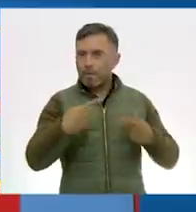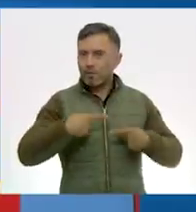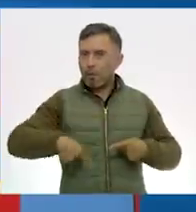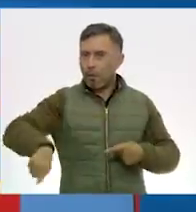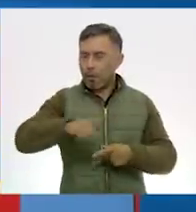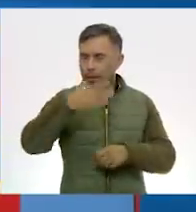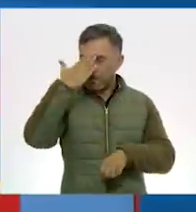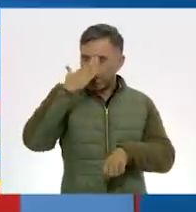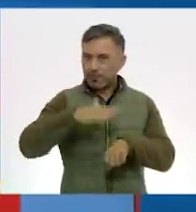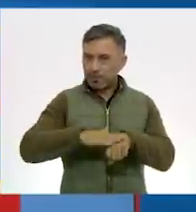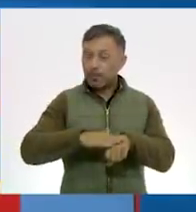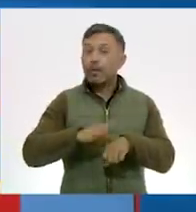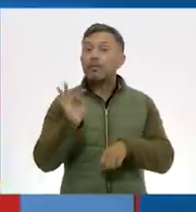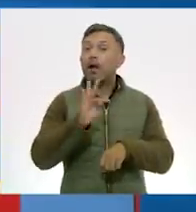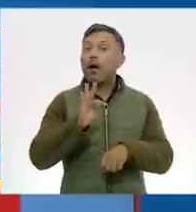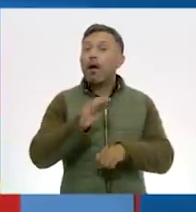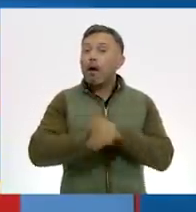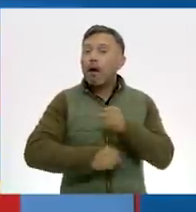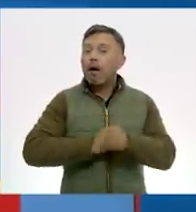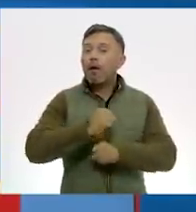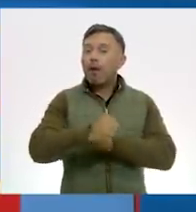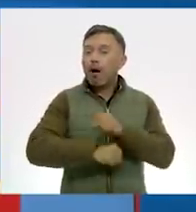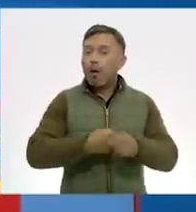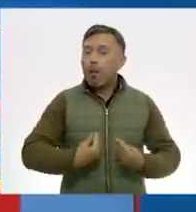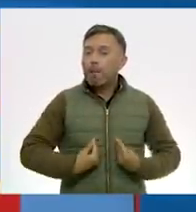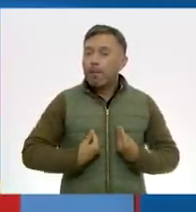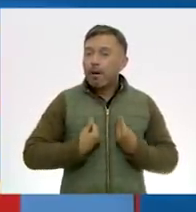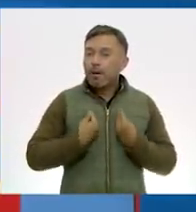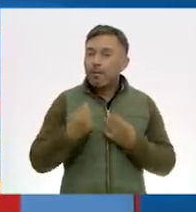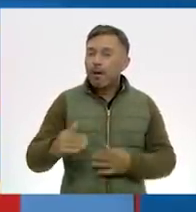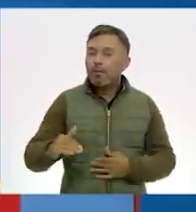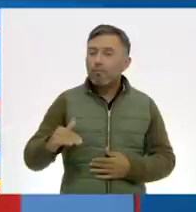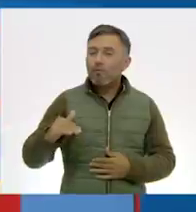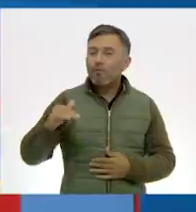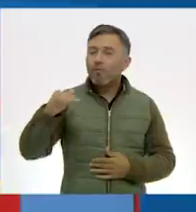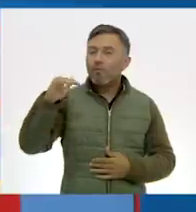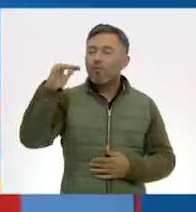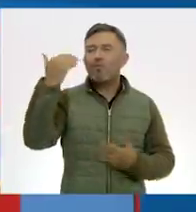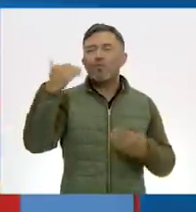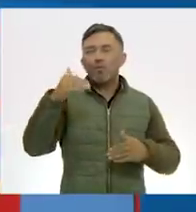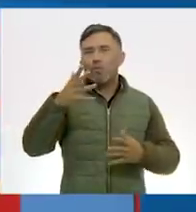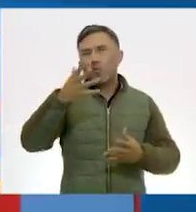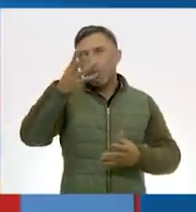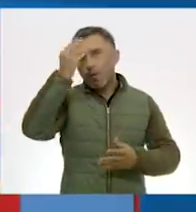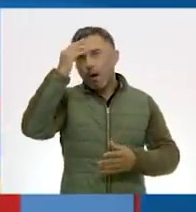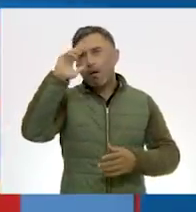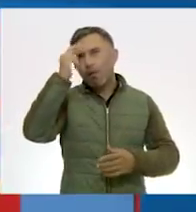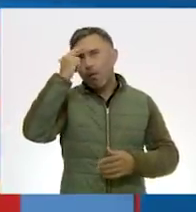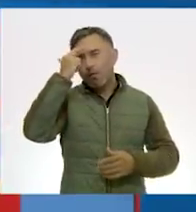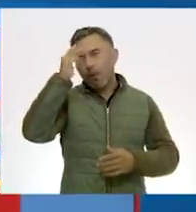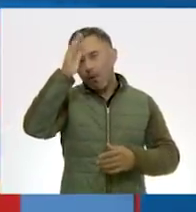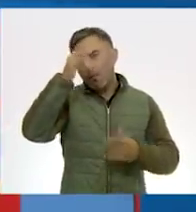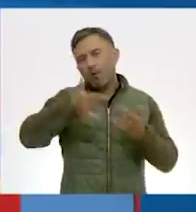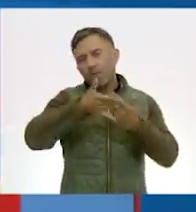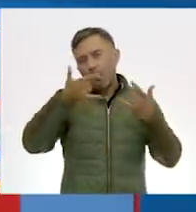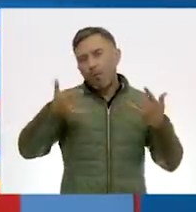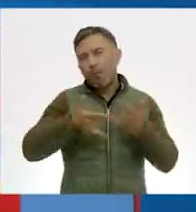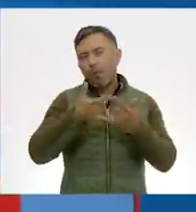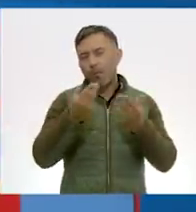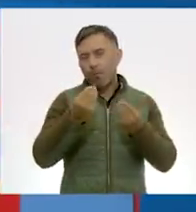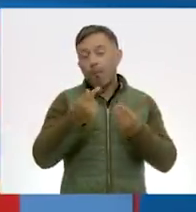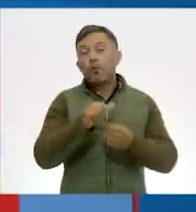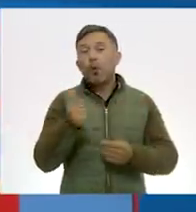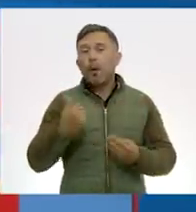Cuando se ha vivido mucho tiempo, se han coleccionado incontables recuerdos. También las vidas cortas tienen momentos dignos